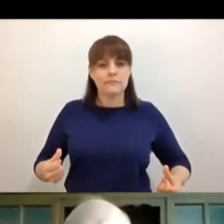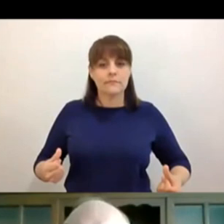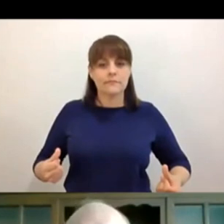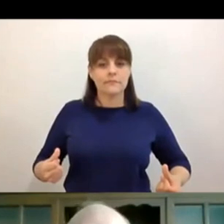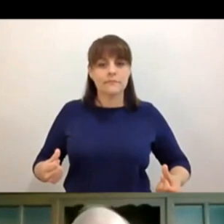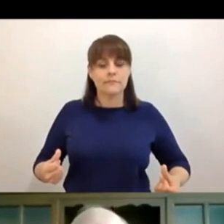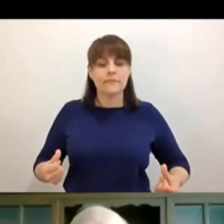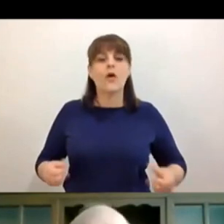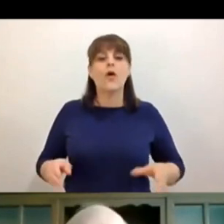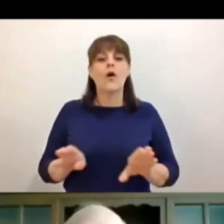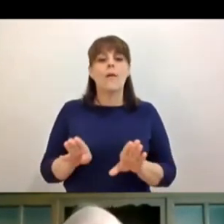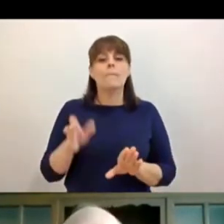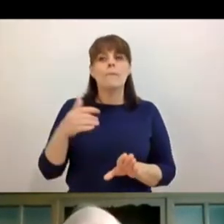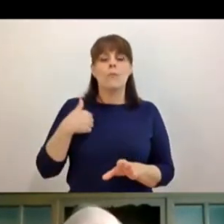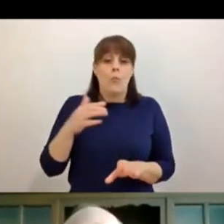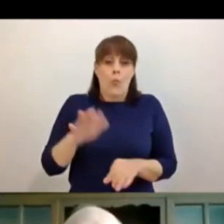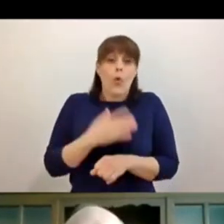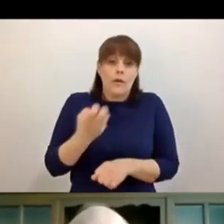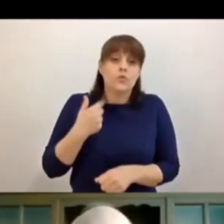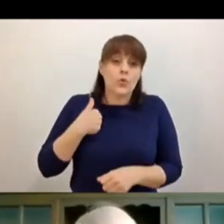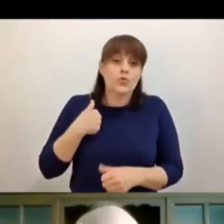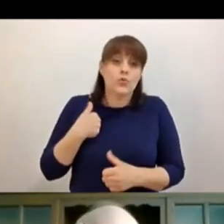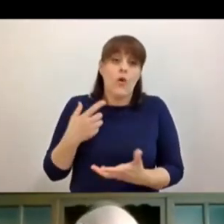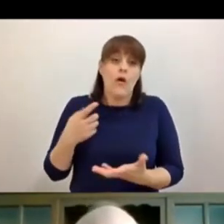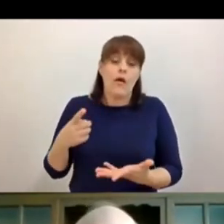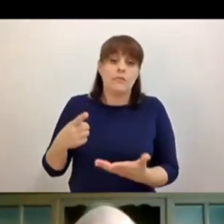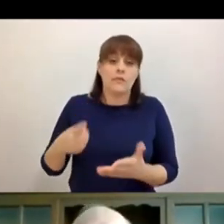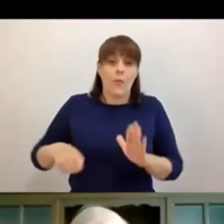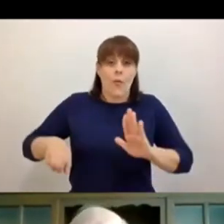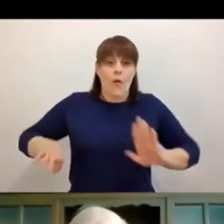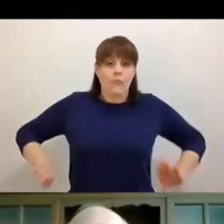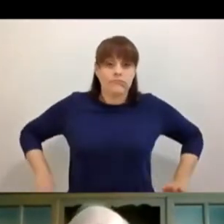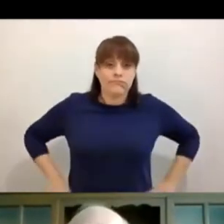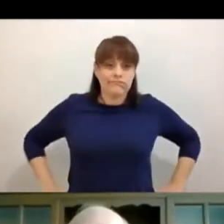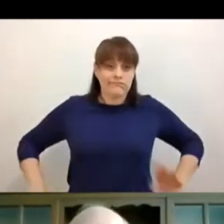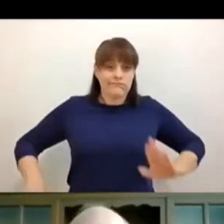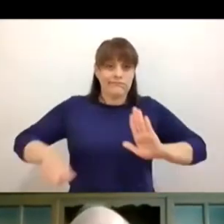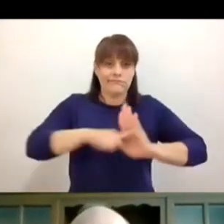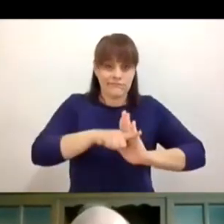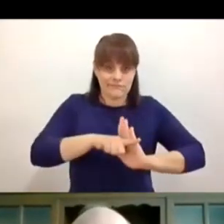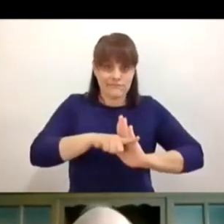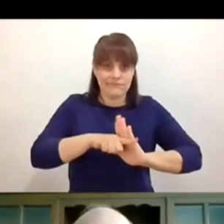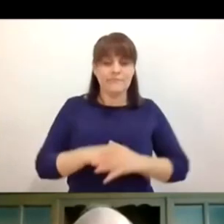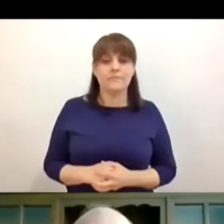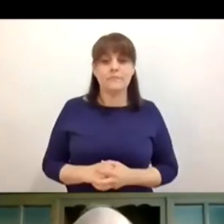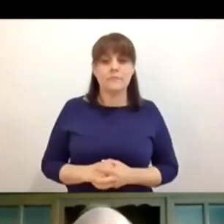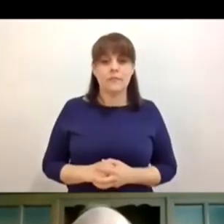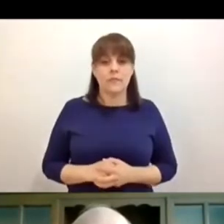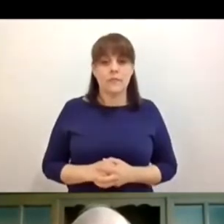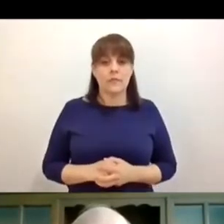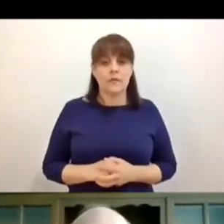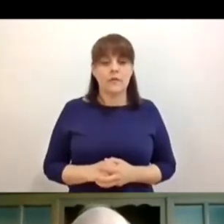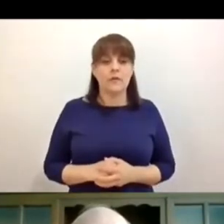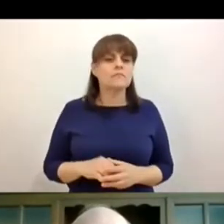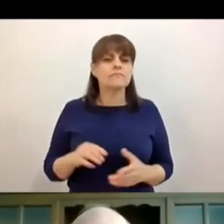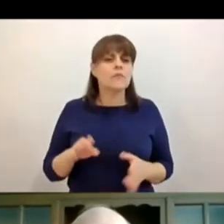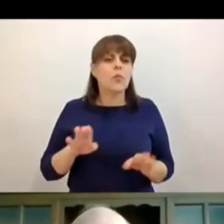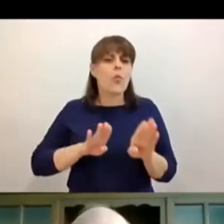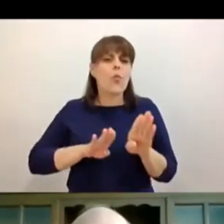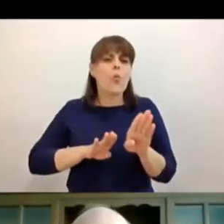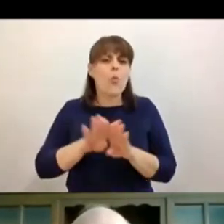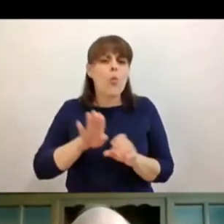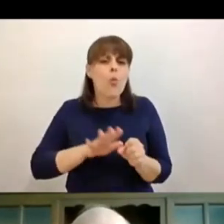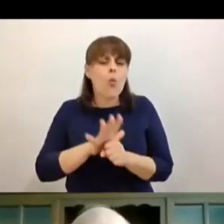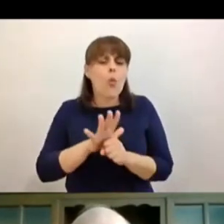actividades delictivas. Las características de nuestra población implica no solo erradicar o disminuir en lo más posible